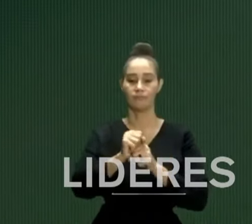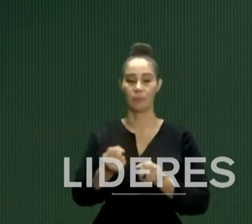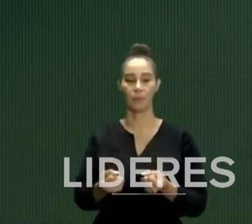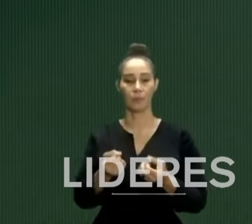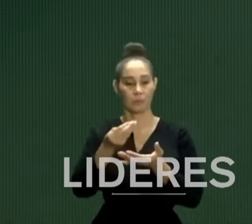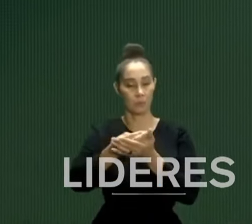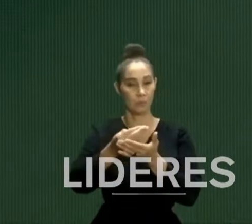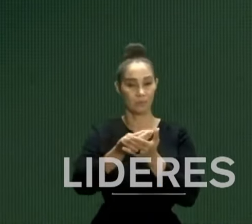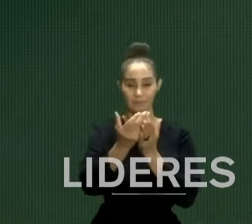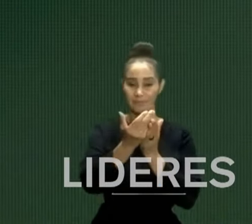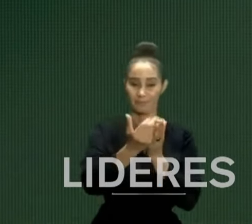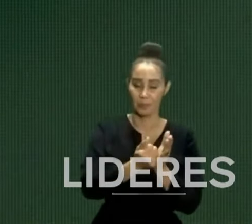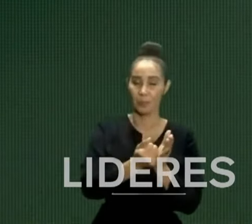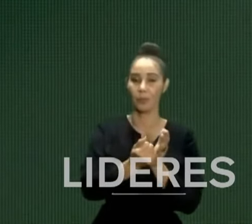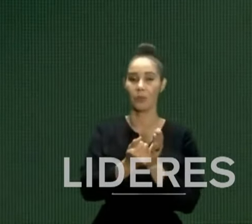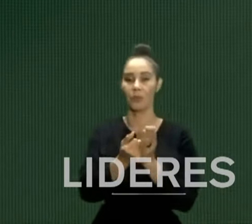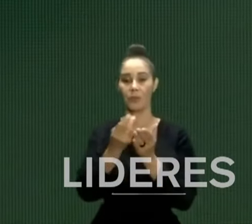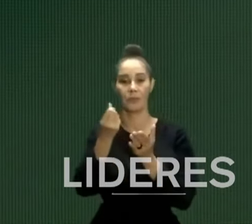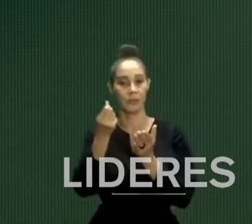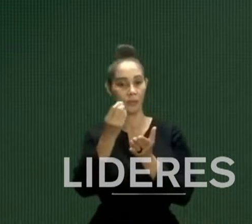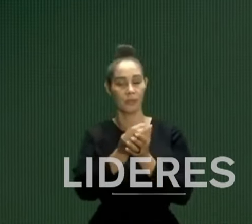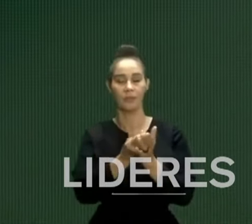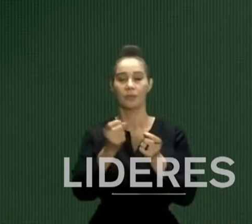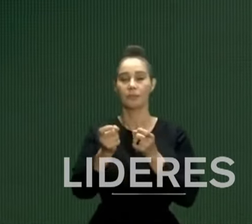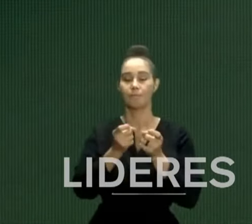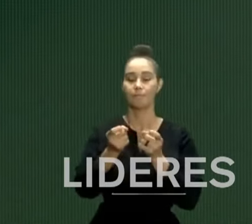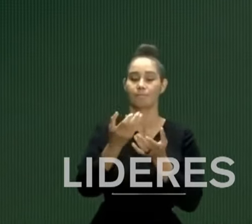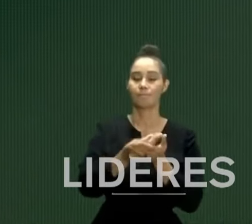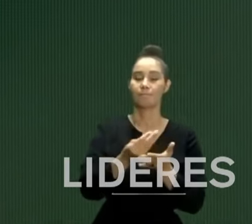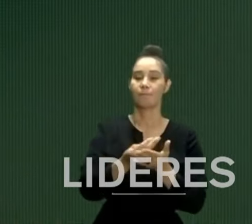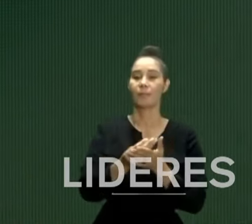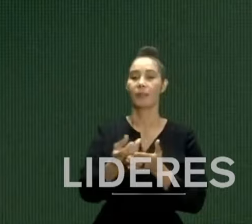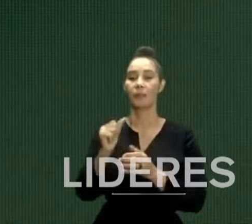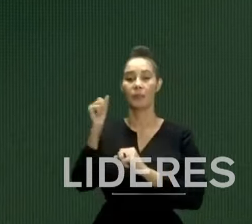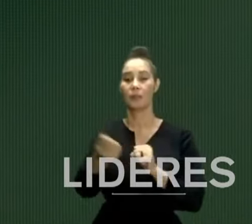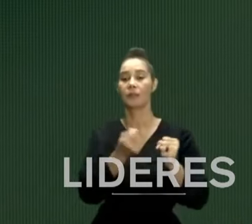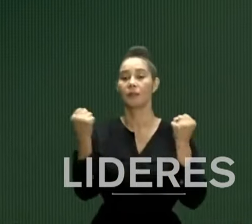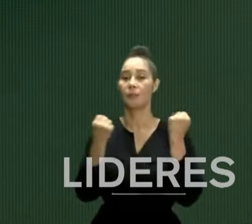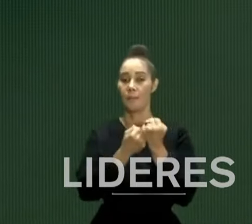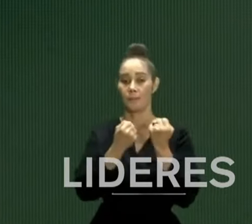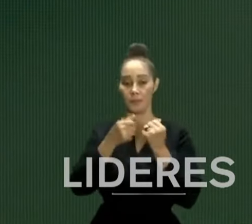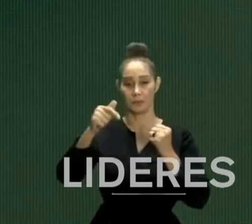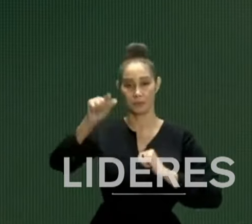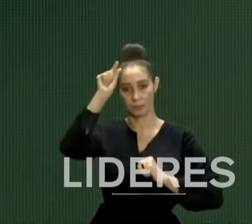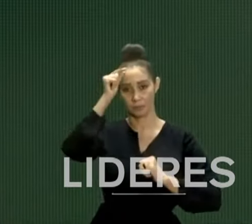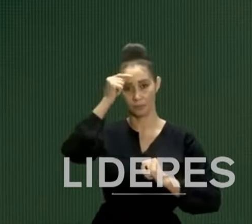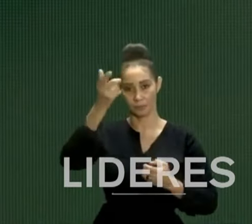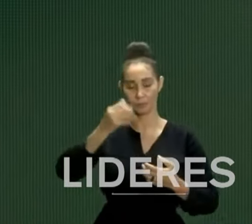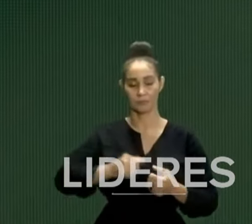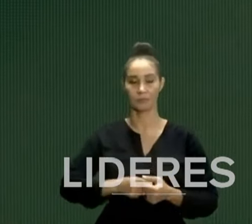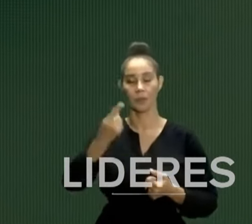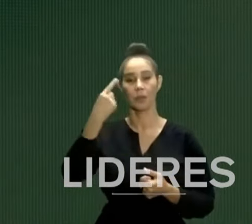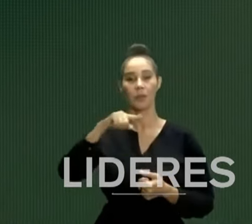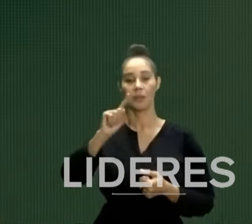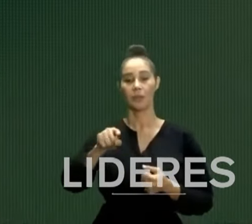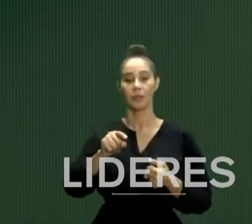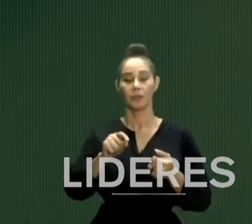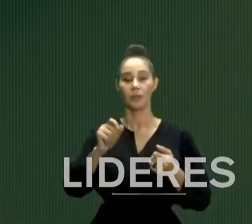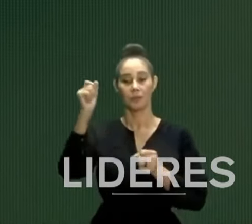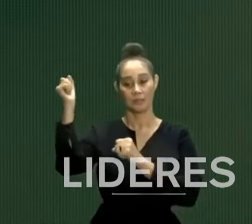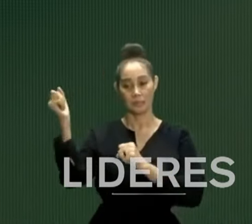escasos recursos que maneja el ayuntamiento, tenemos que apoyarlo desde el gobierno. Y por eso, en una